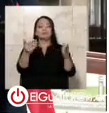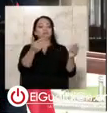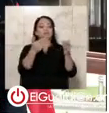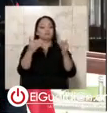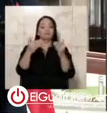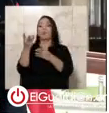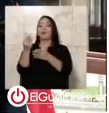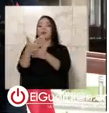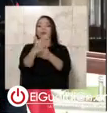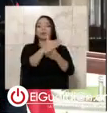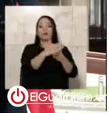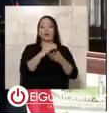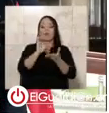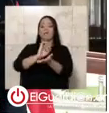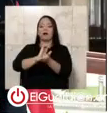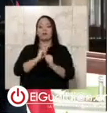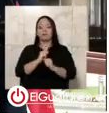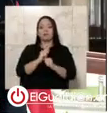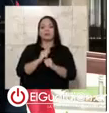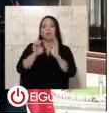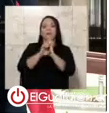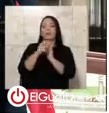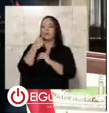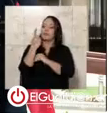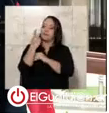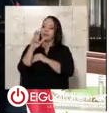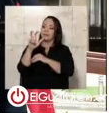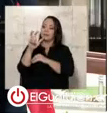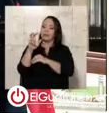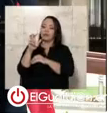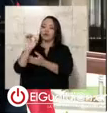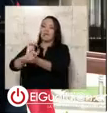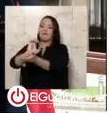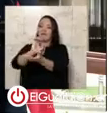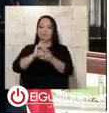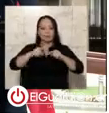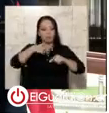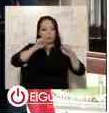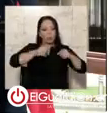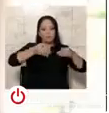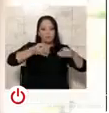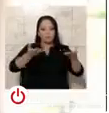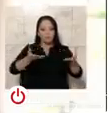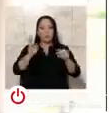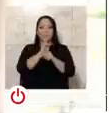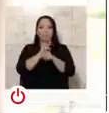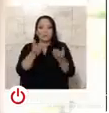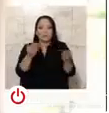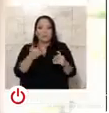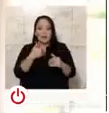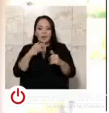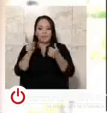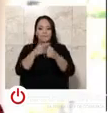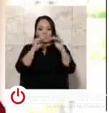a distribuir en cada BAIS y dice, me faltan 300 BAIS. ¿Por qué no somos más eficientes en el uso de los recursos del primer